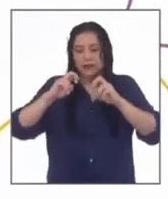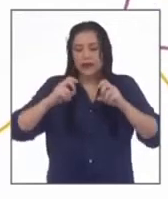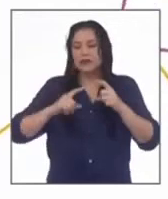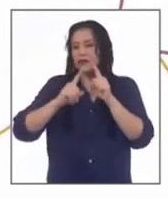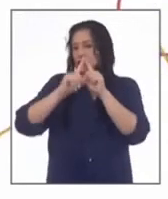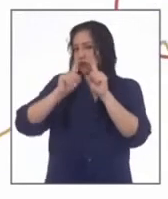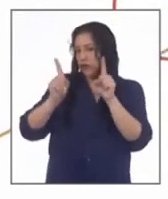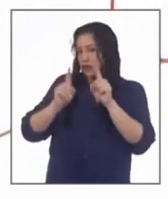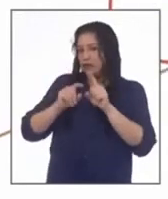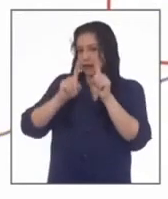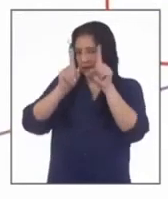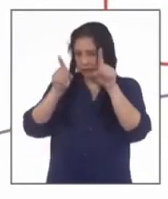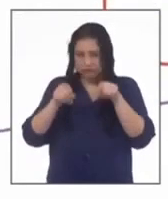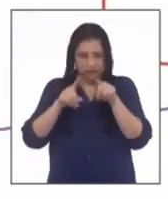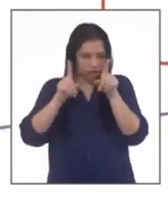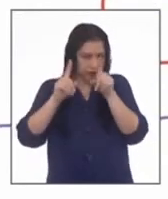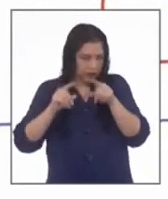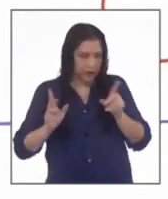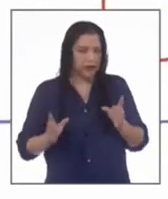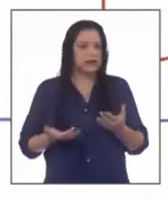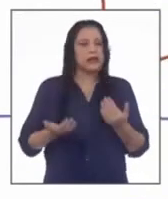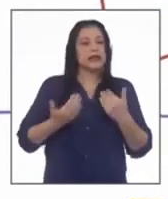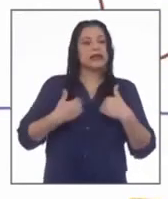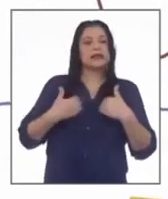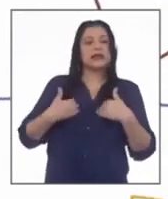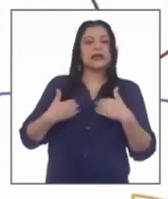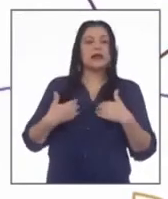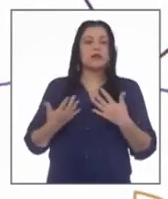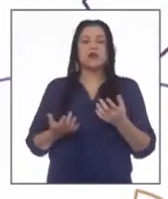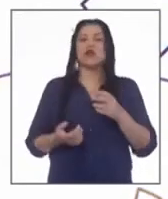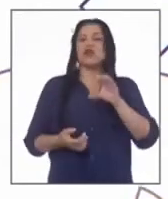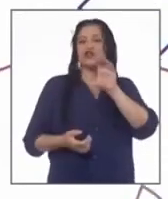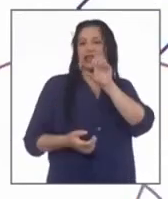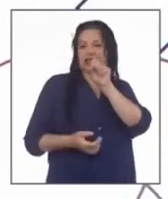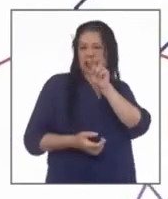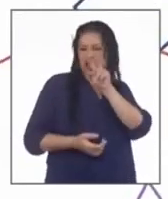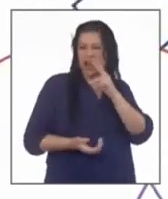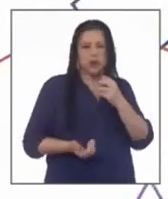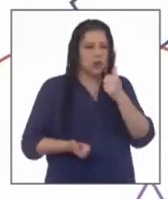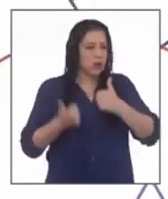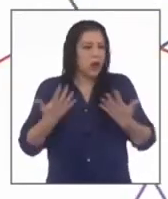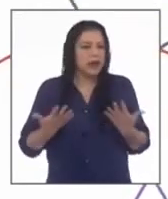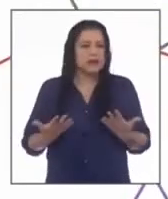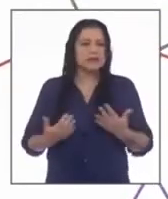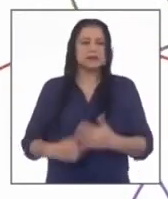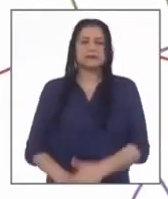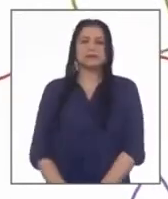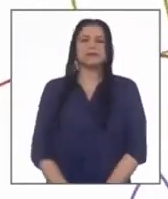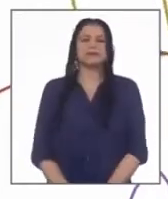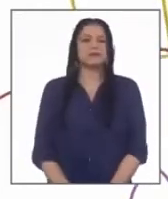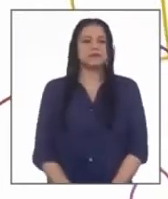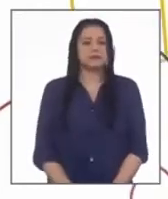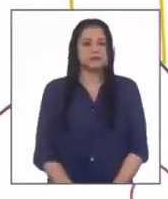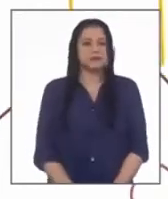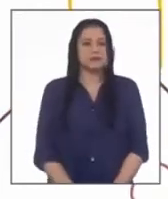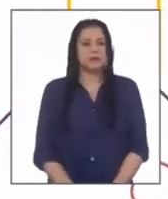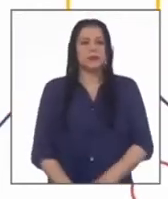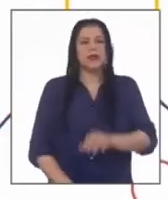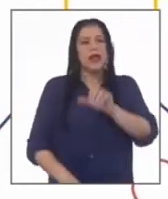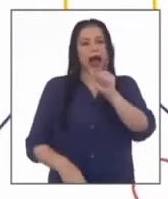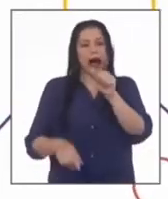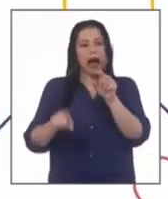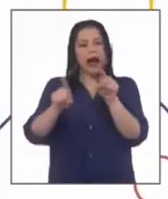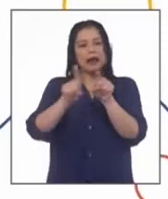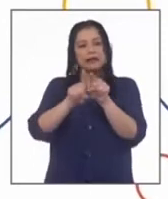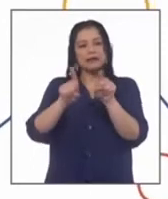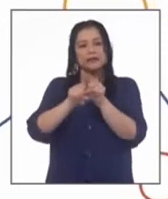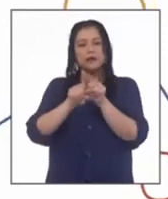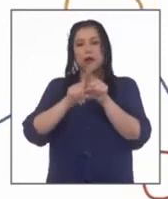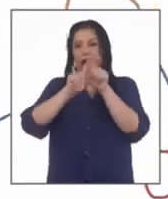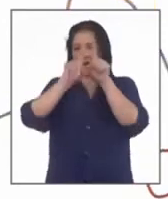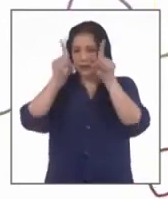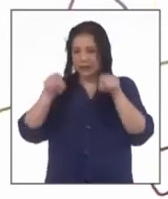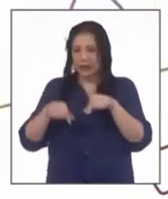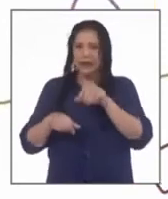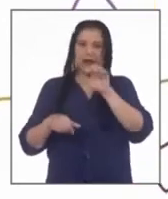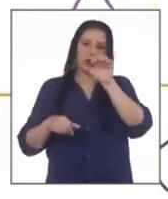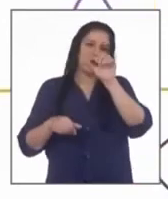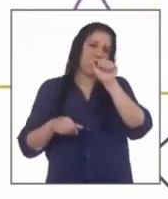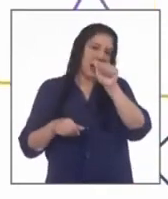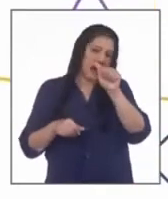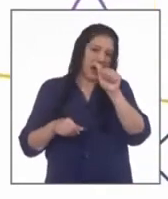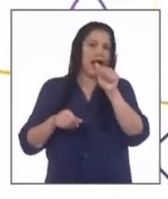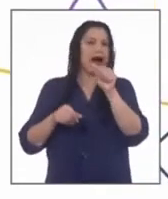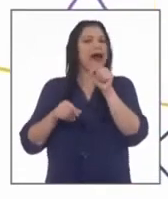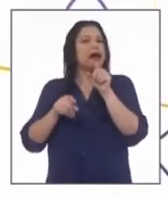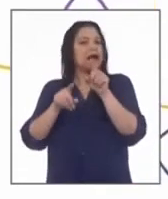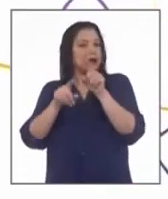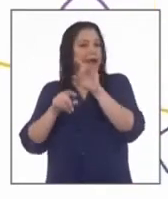tipos de intervalos. Tenemos los intervalos cerrados. Esta notación se lee. A es igual al intervalo cerrado de